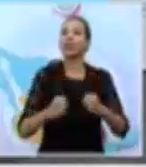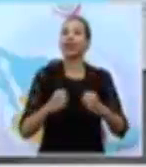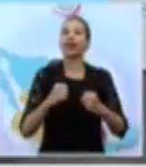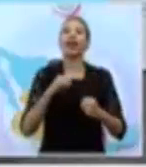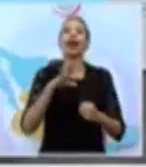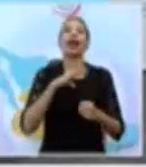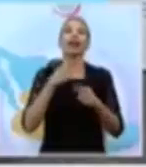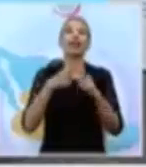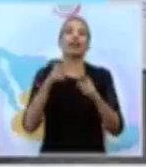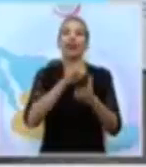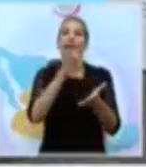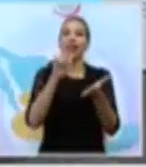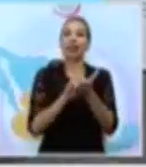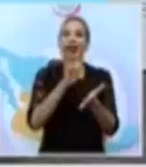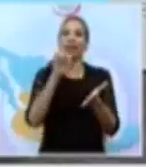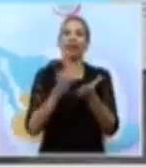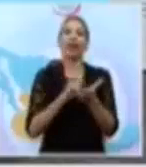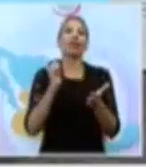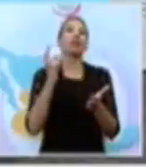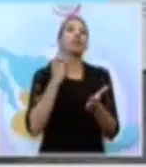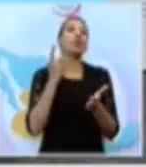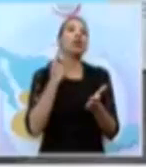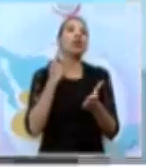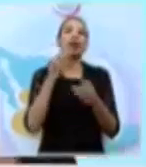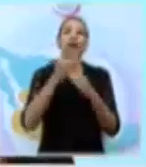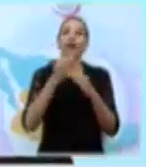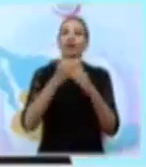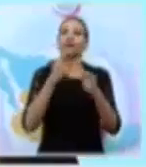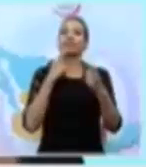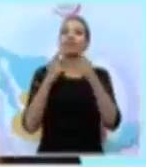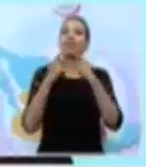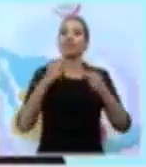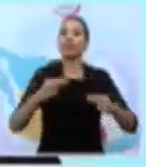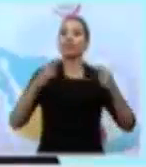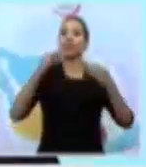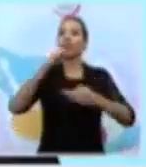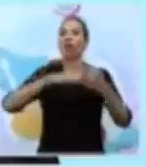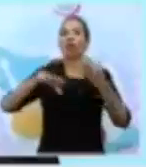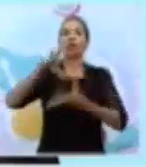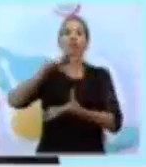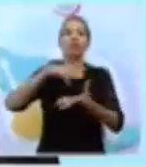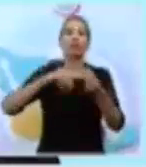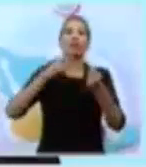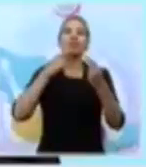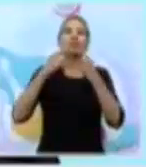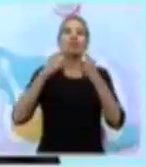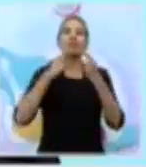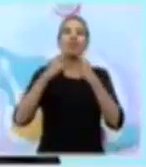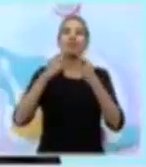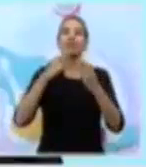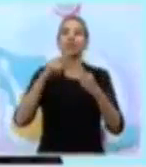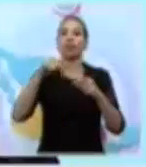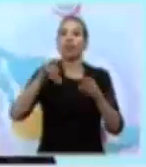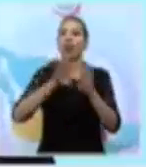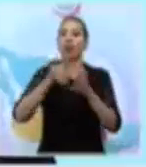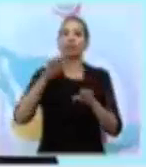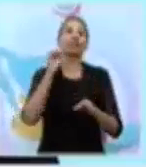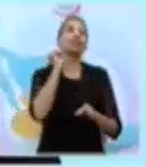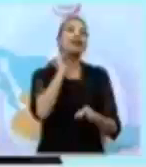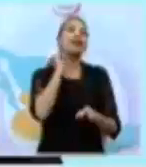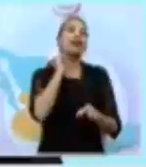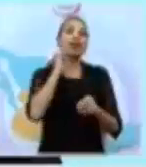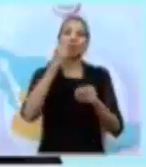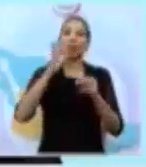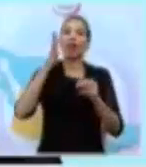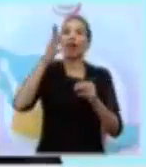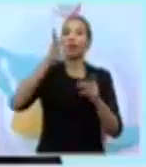las legislaciones y políticas que están siendo negociadas y promovidas en esta casa para un desarrollo